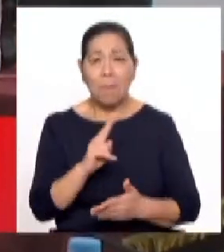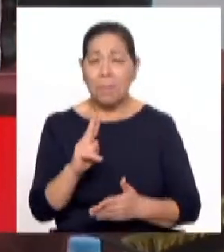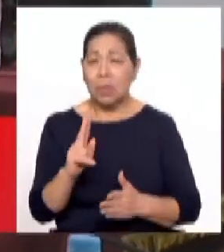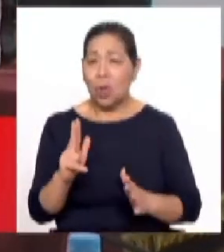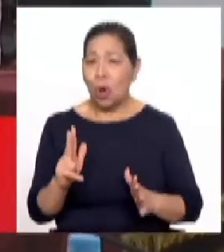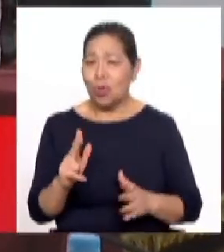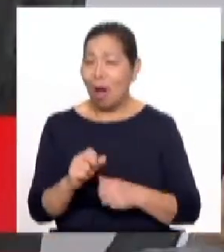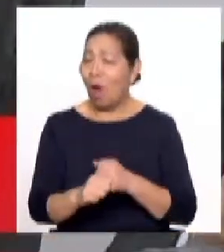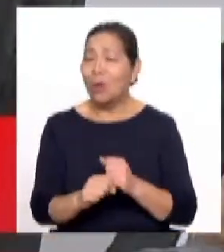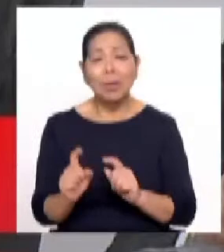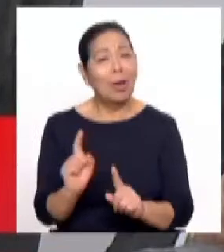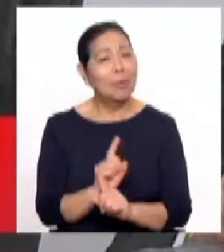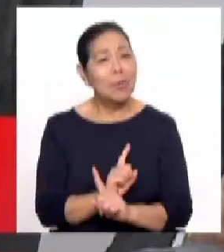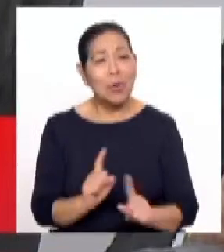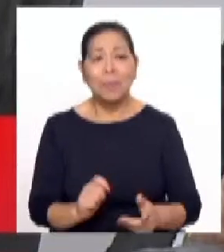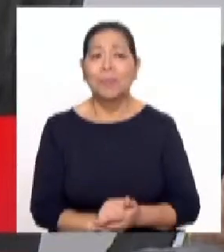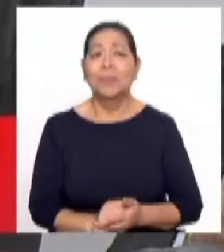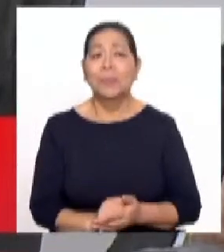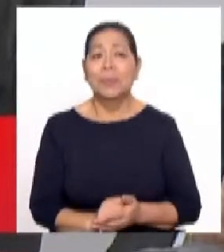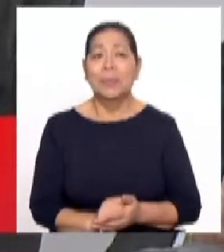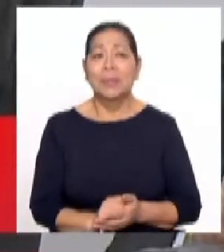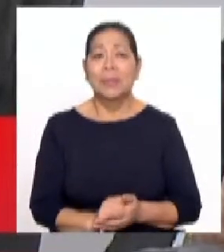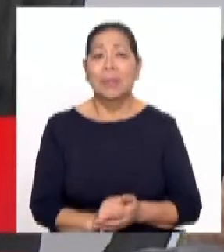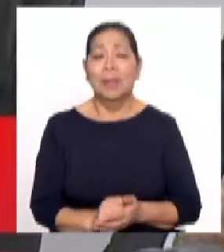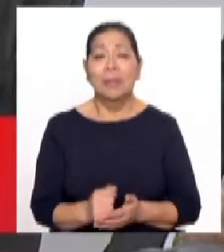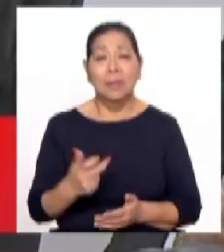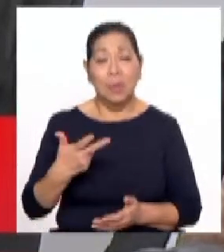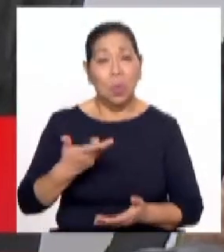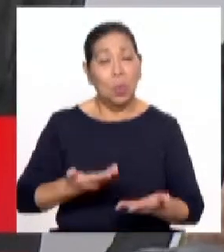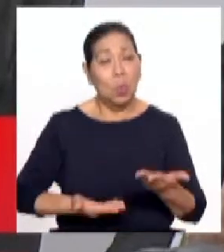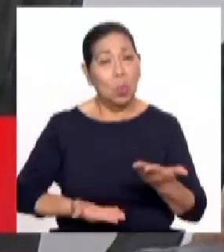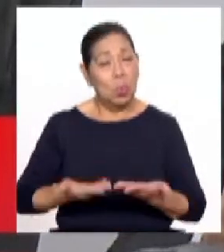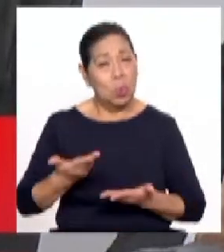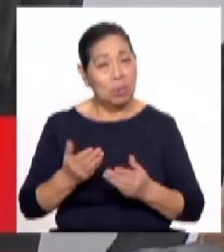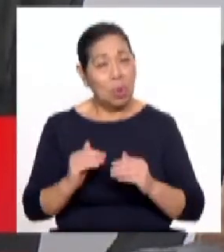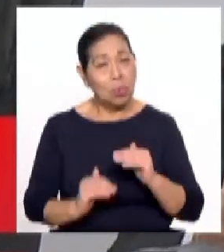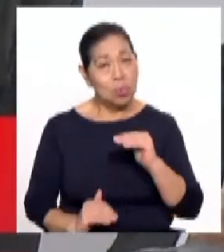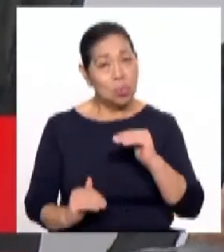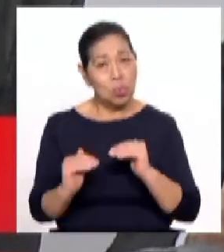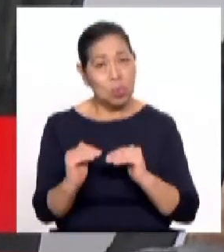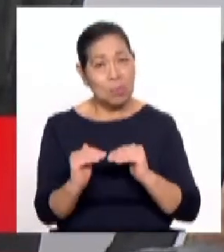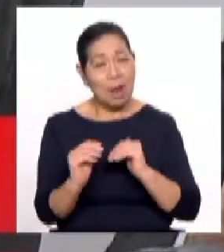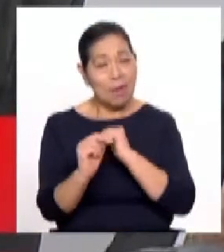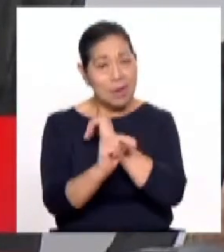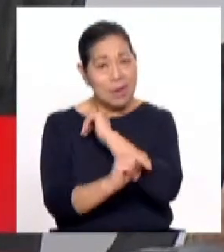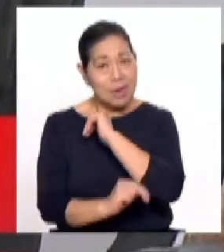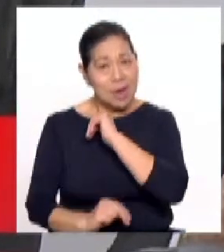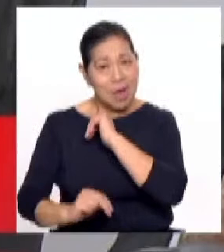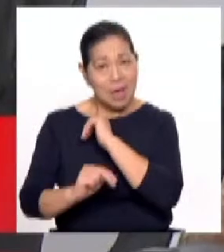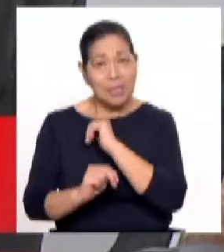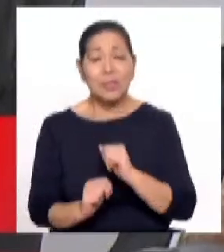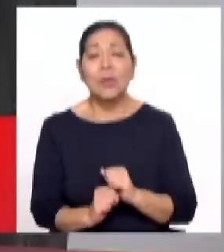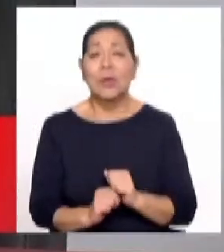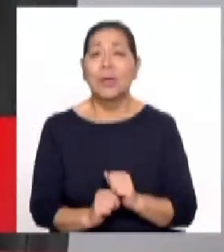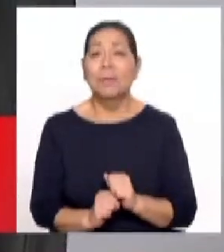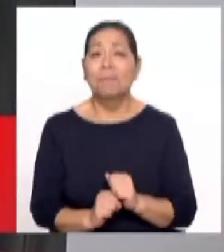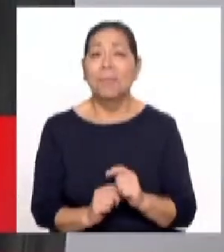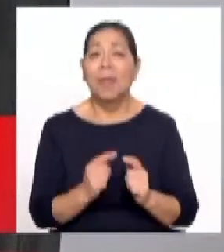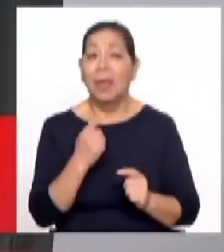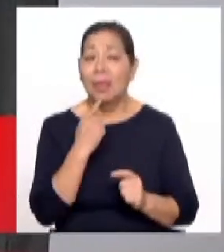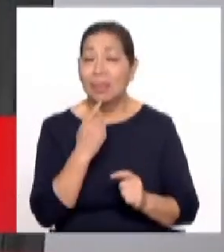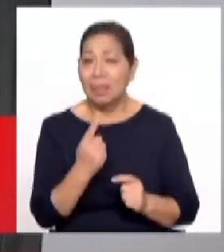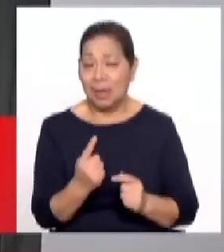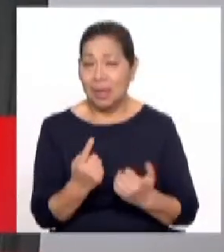años de cárcel los titulares de la tercera sala penal superior nacional liquidadora transitoria